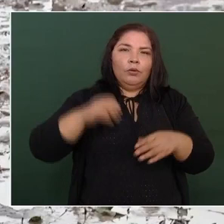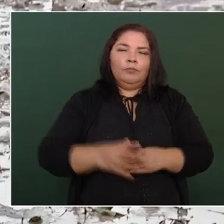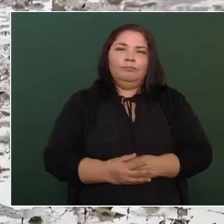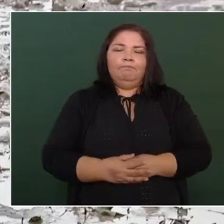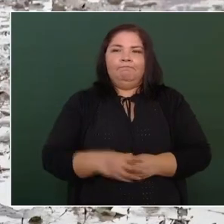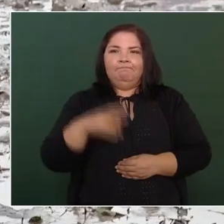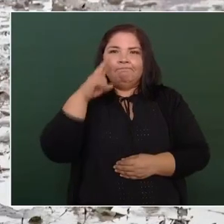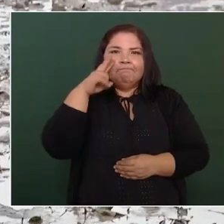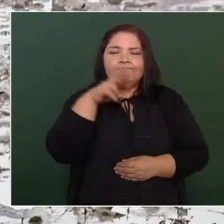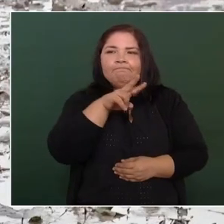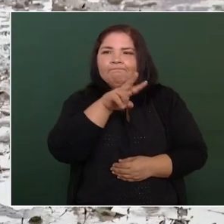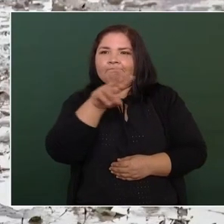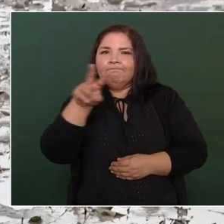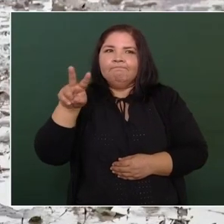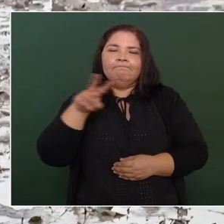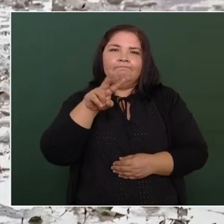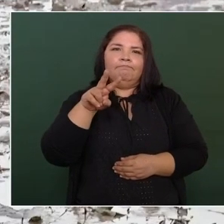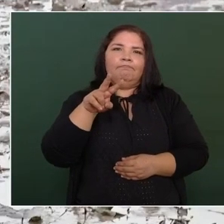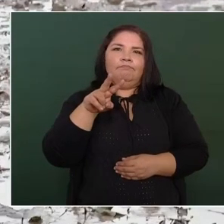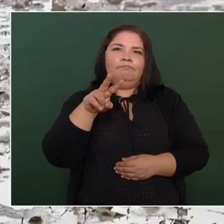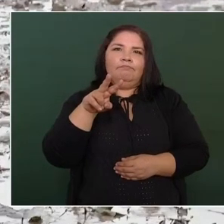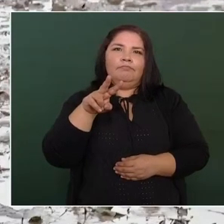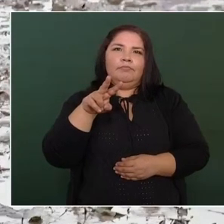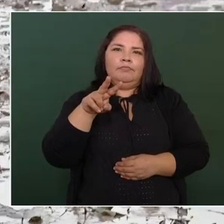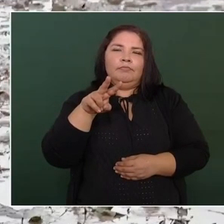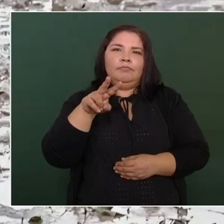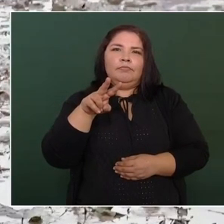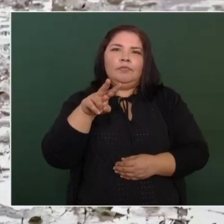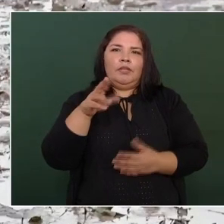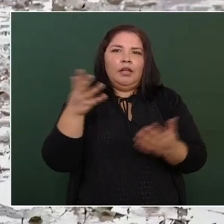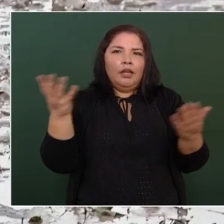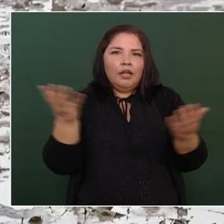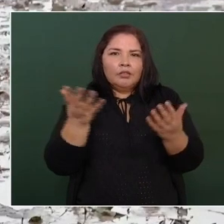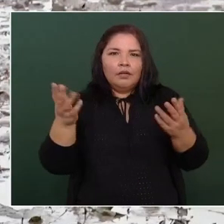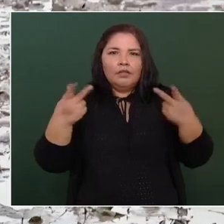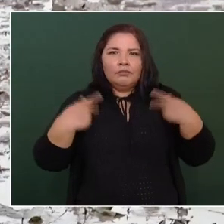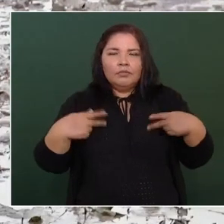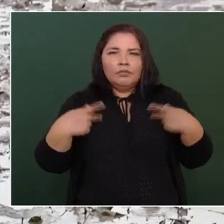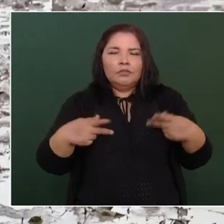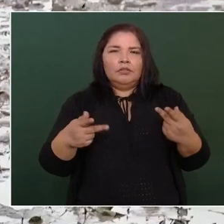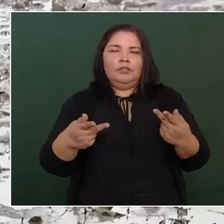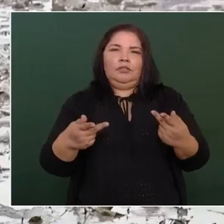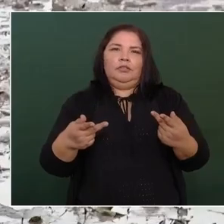vi lo que estaba haciendo la gente,